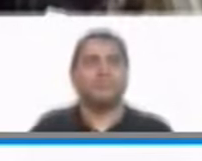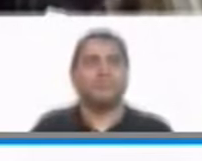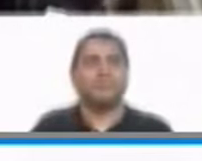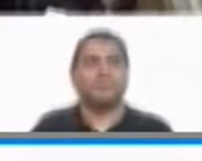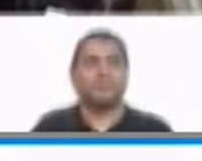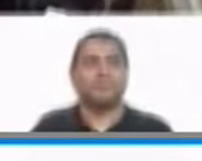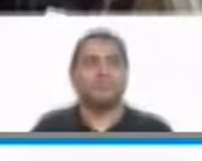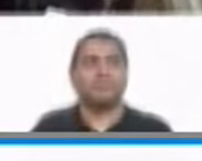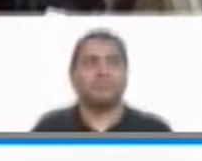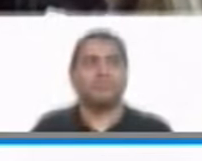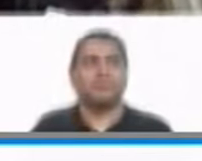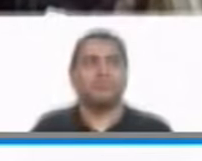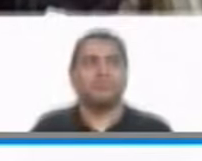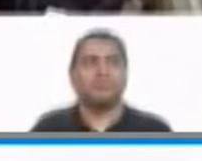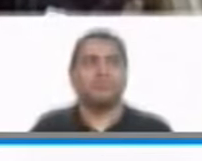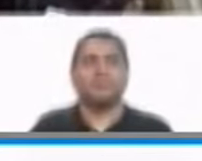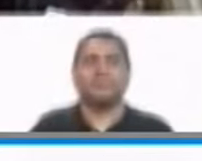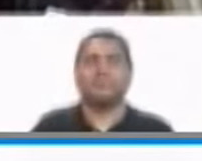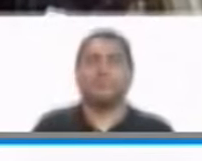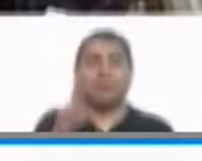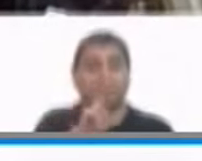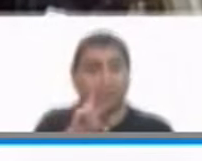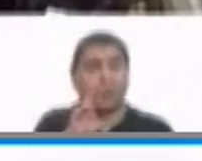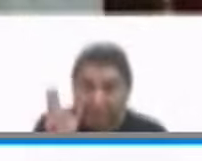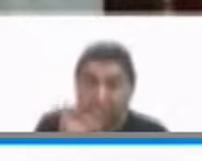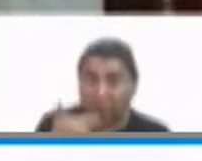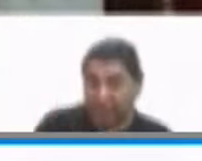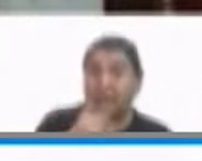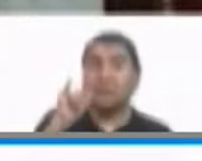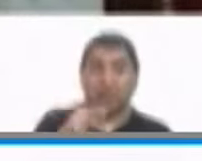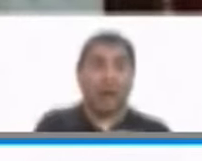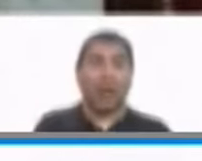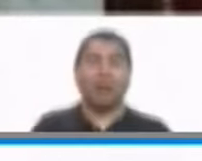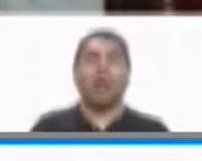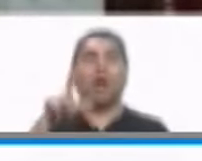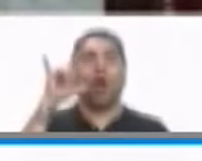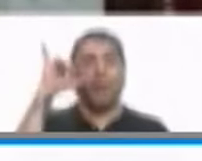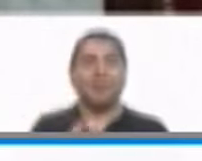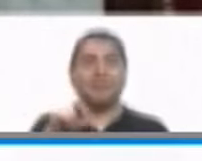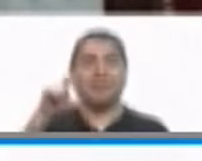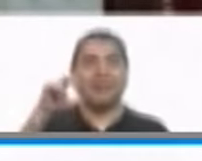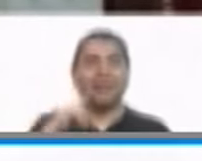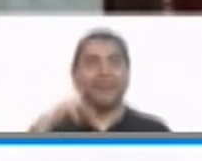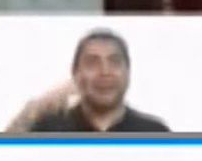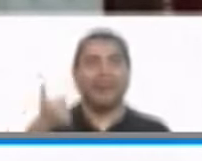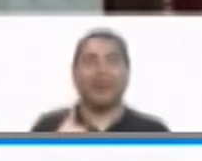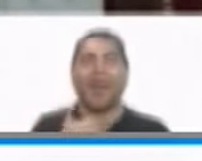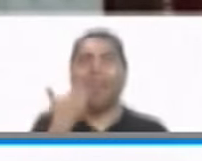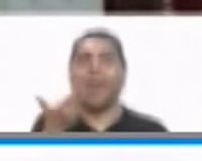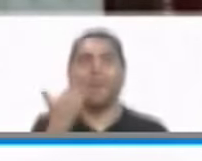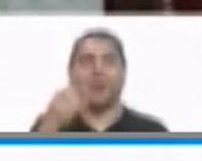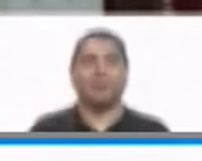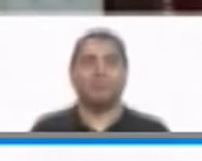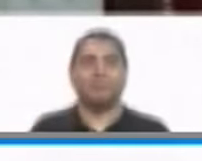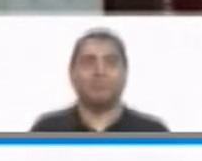desempatar 36 votos a favor 36 votos en contra de la ley bases impulsada por Javier